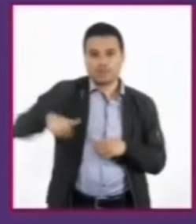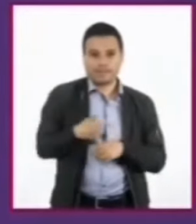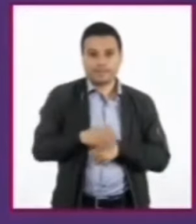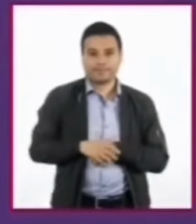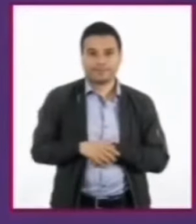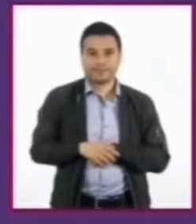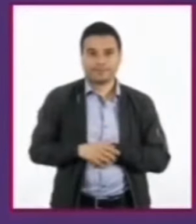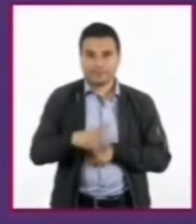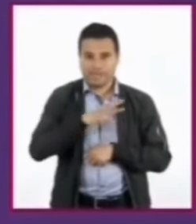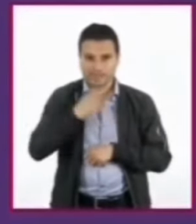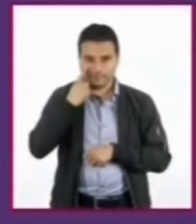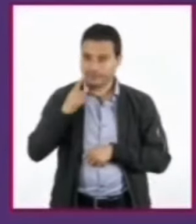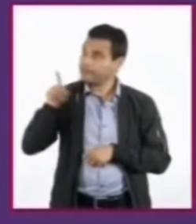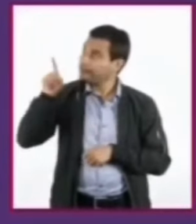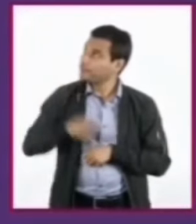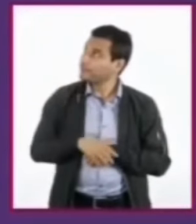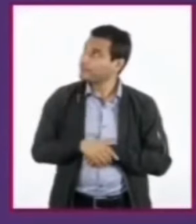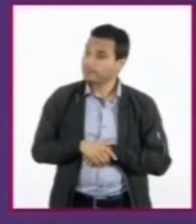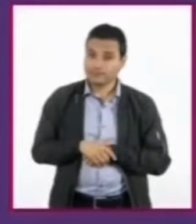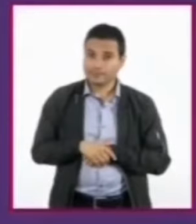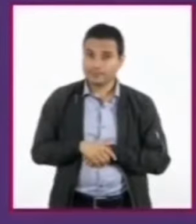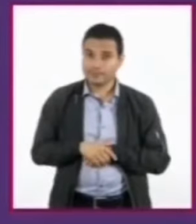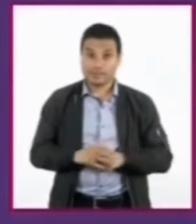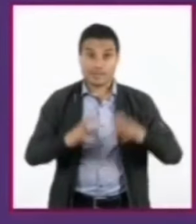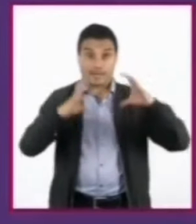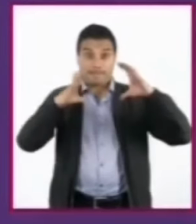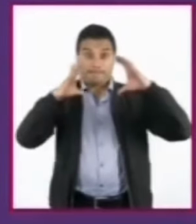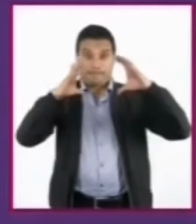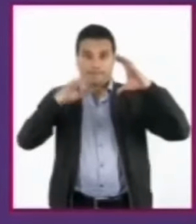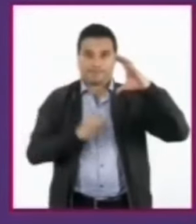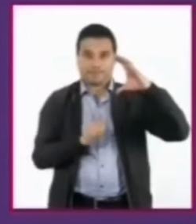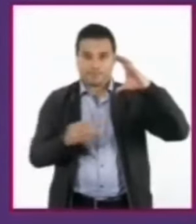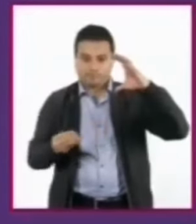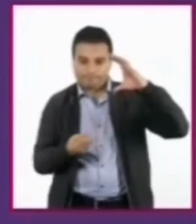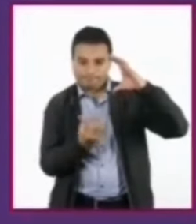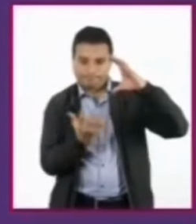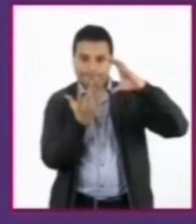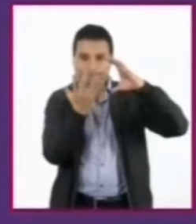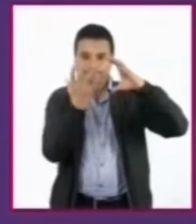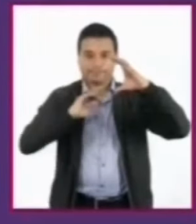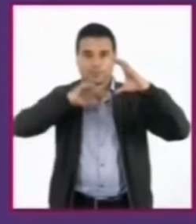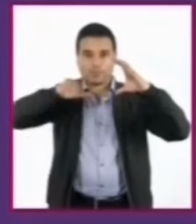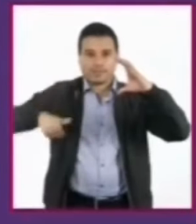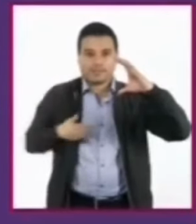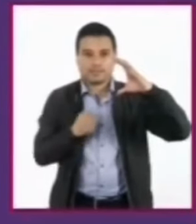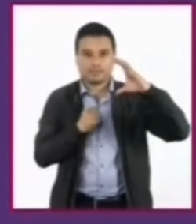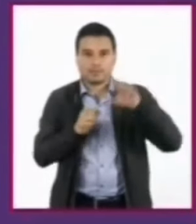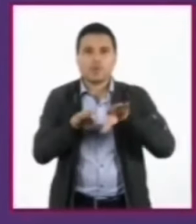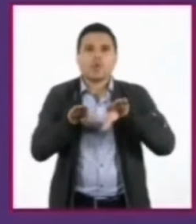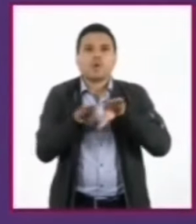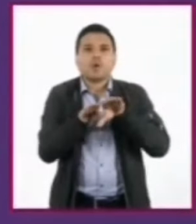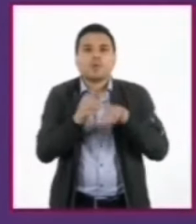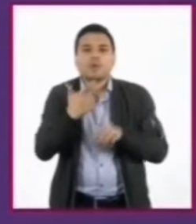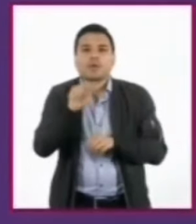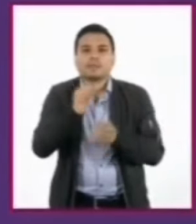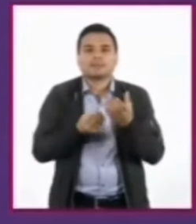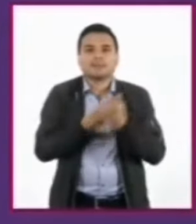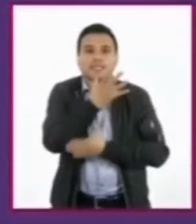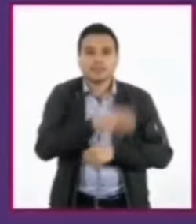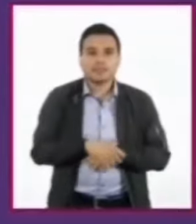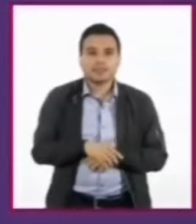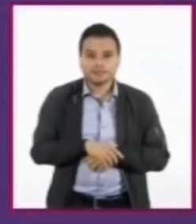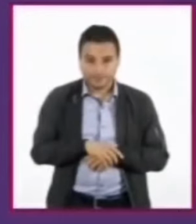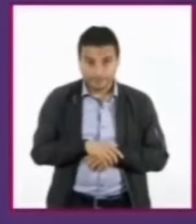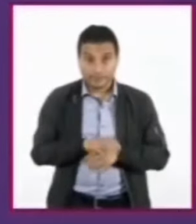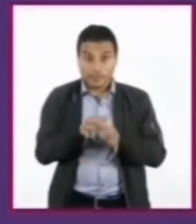otro, colocado en forma invertida y lleno de agua. Siendo la única salida para el gas, las burbujas salían por el